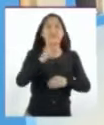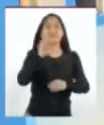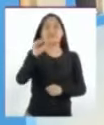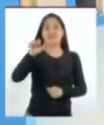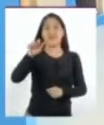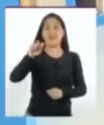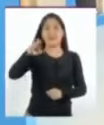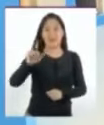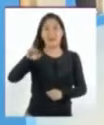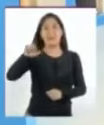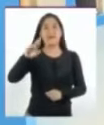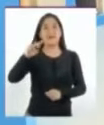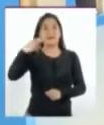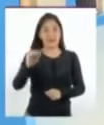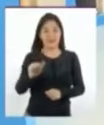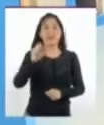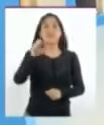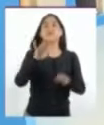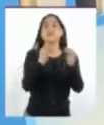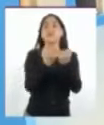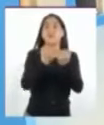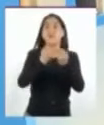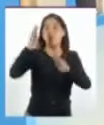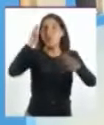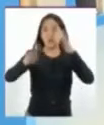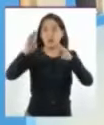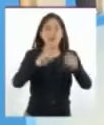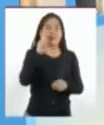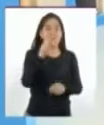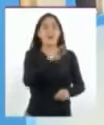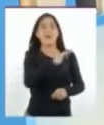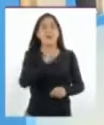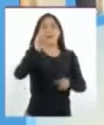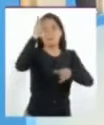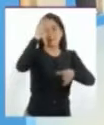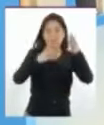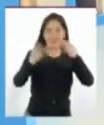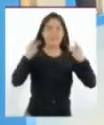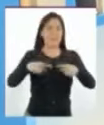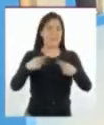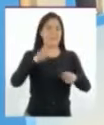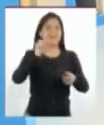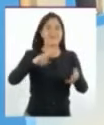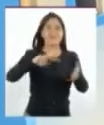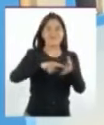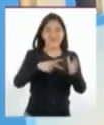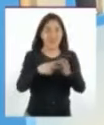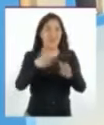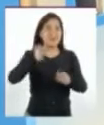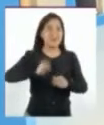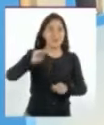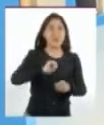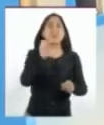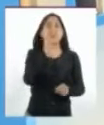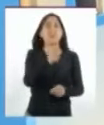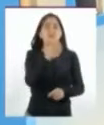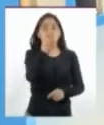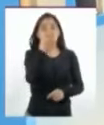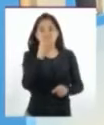como un museo natural en donde podemos aprender, con la ayuda de los arqueólogos, qué tipo de alimentación